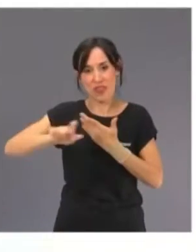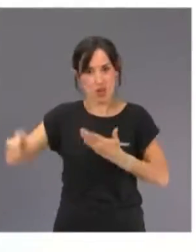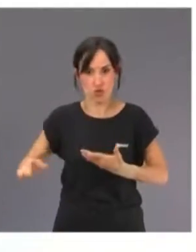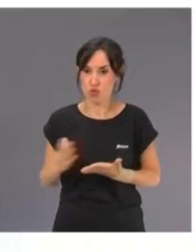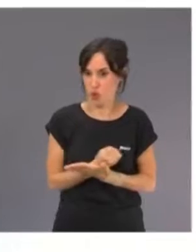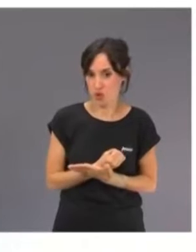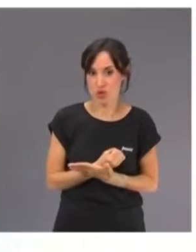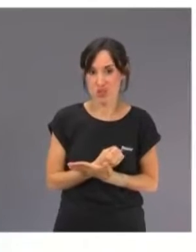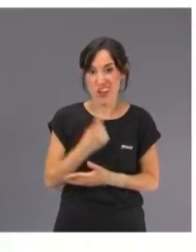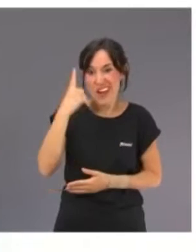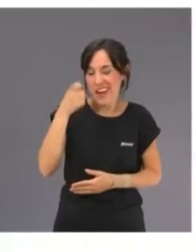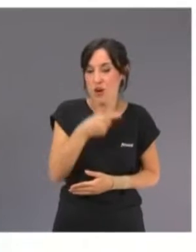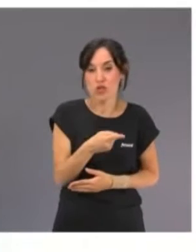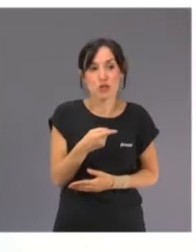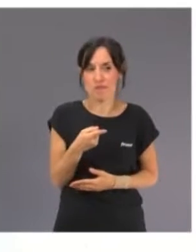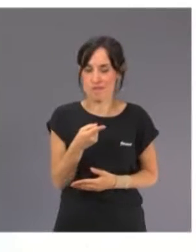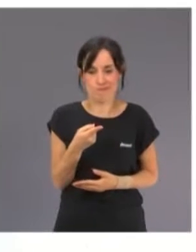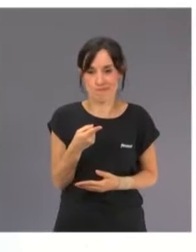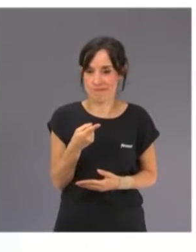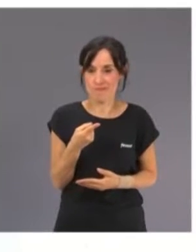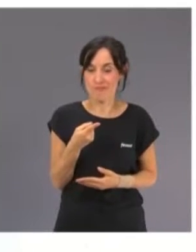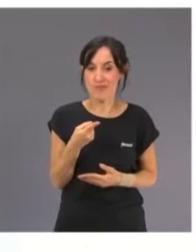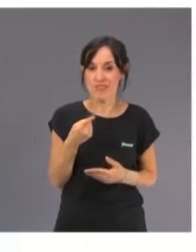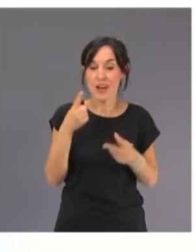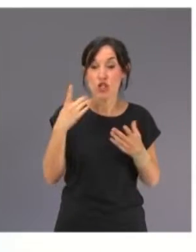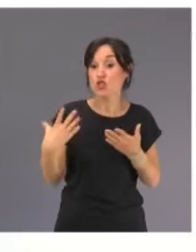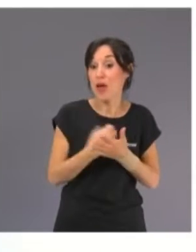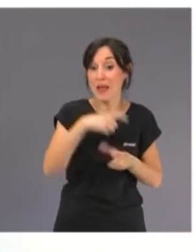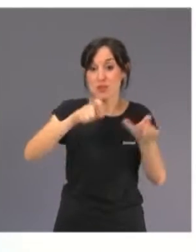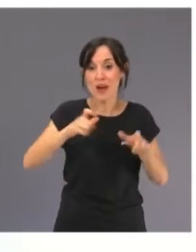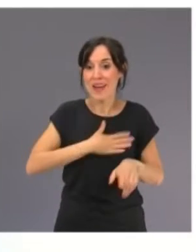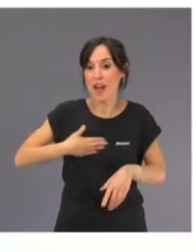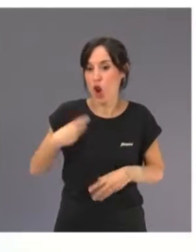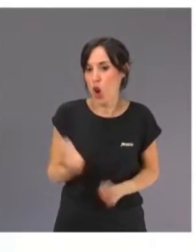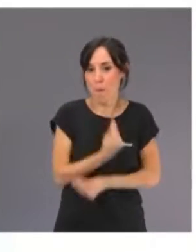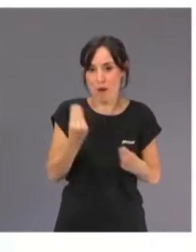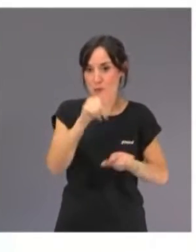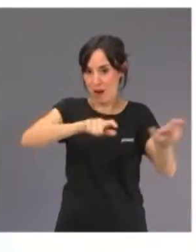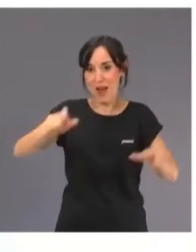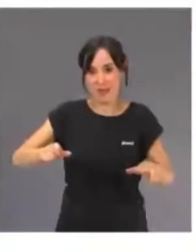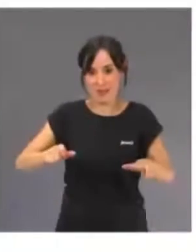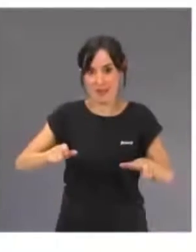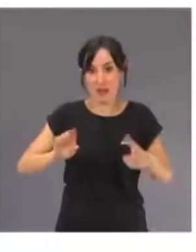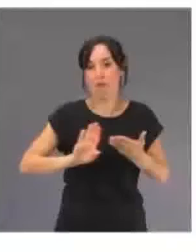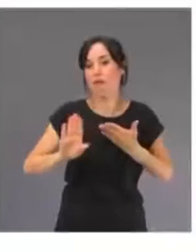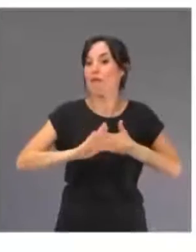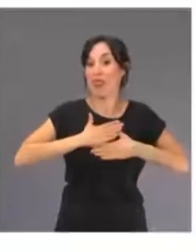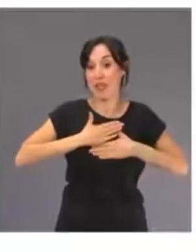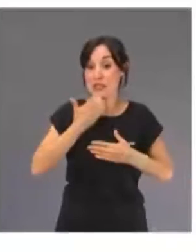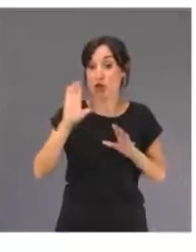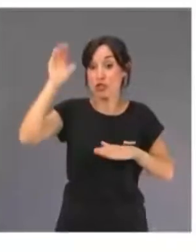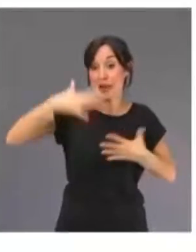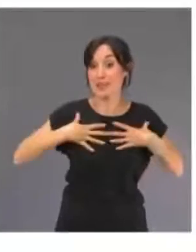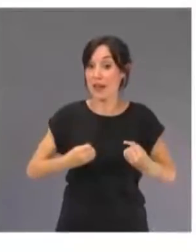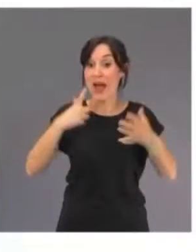eso no se pone en cuestión. Todo el mundo quiere lo mejor para sus vecinos. Y si desde la Consejería de Sanidad